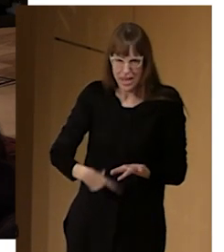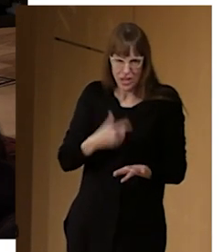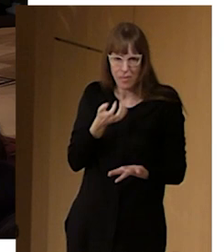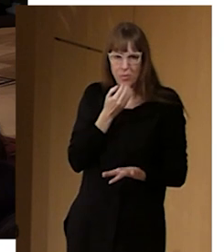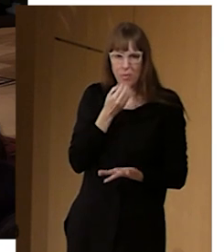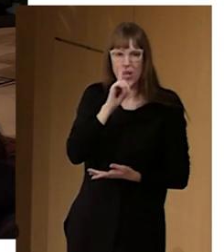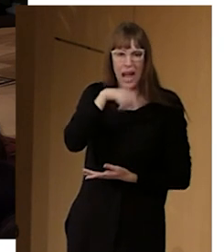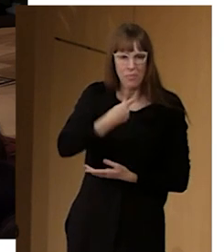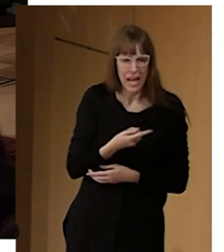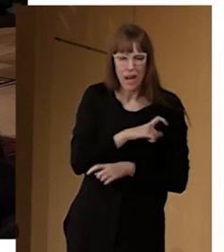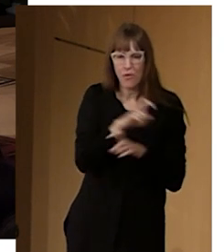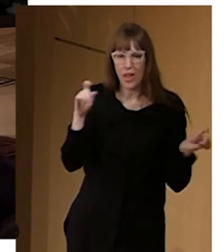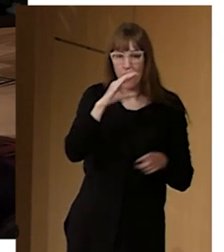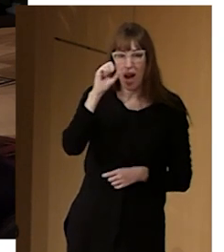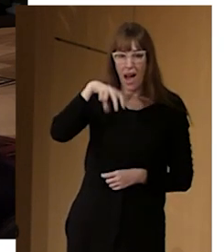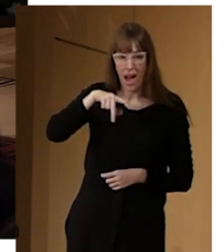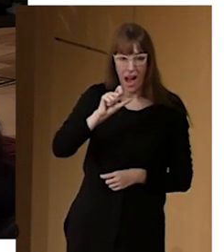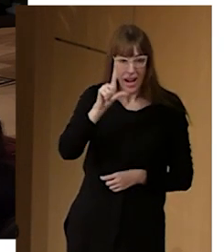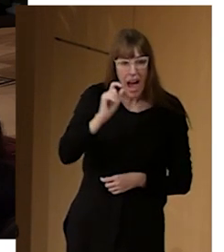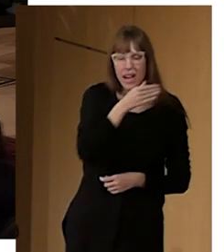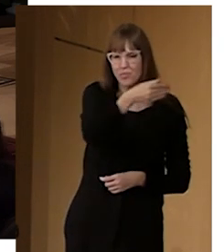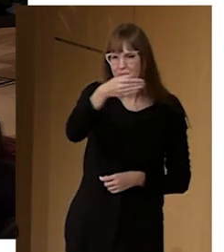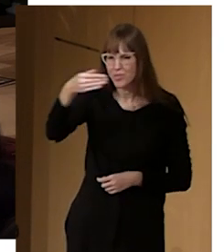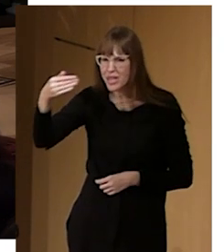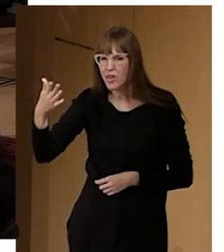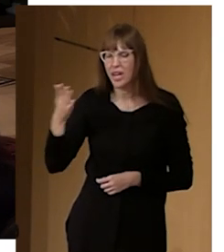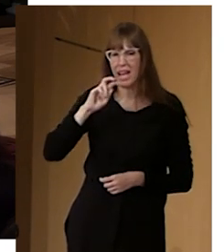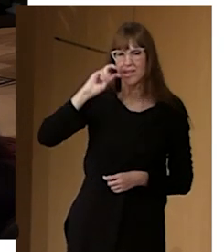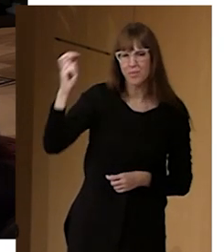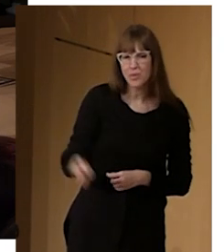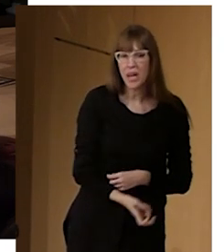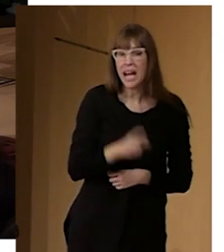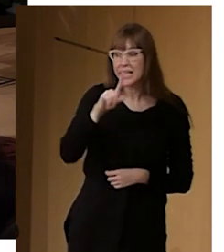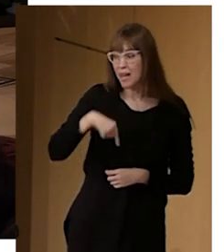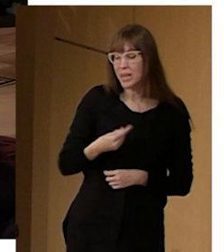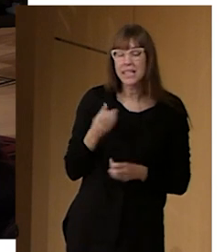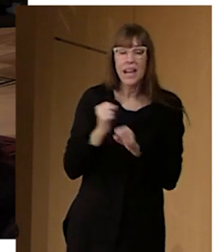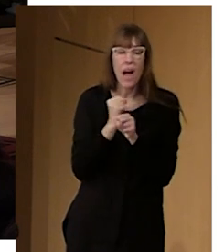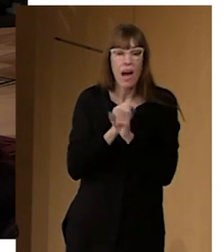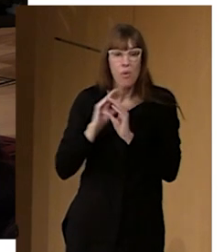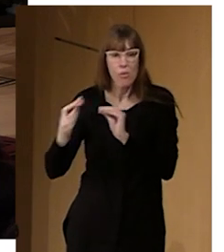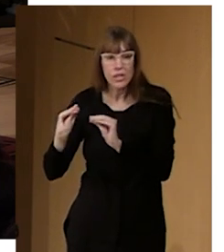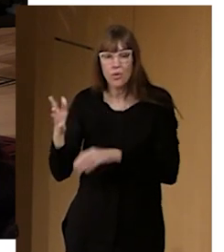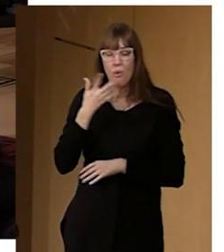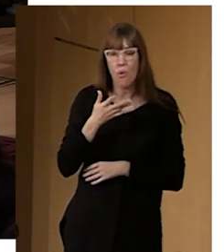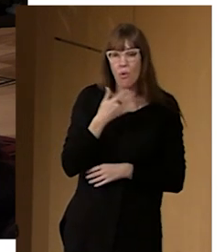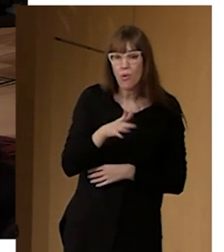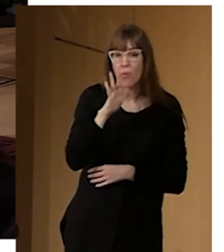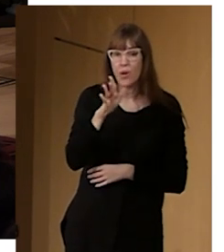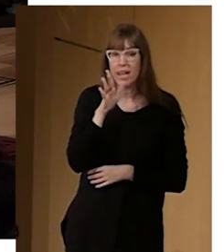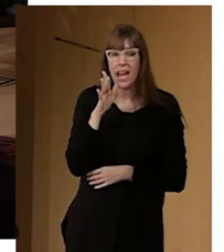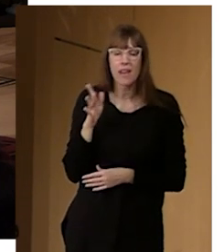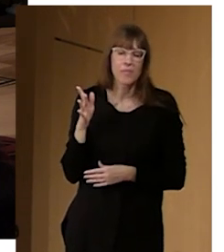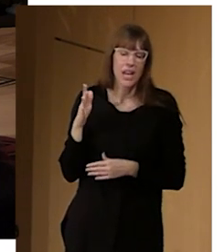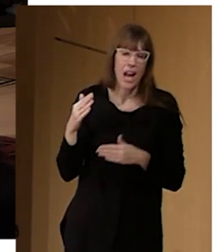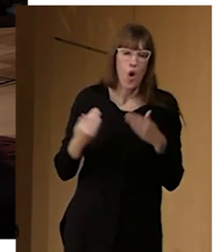exposiciones esta sala no la conocía conozco vuestro trabajo también porque hemos coincidido en en jornadas de inclusión y tengo pendiente ver